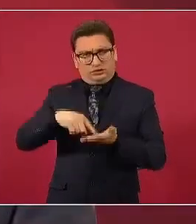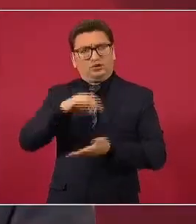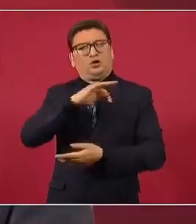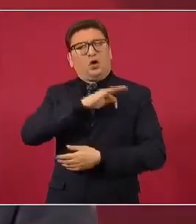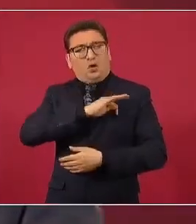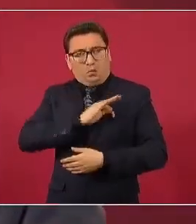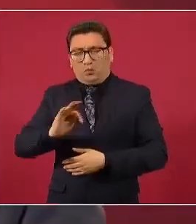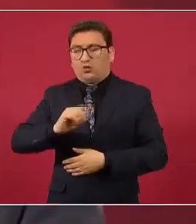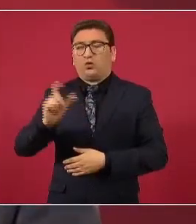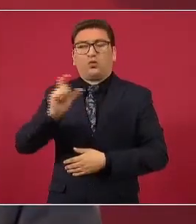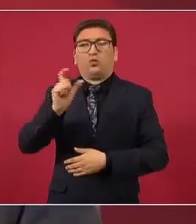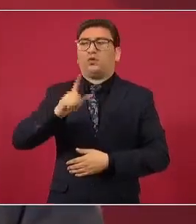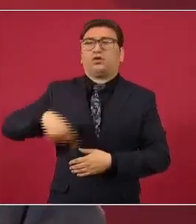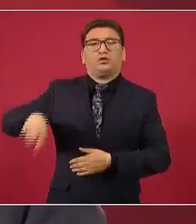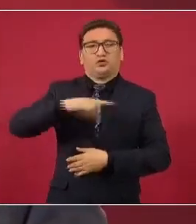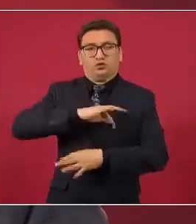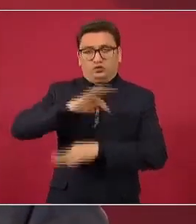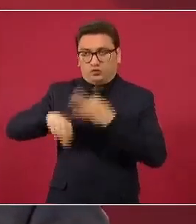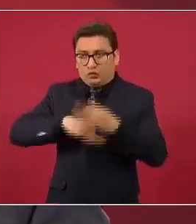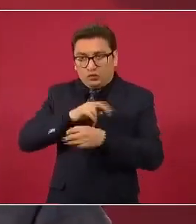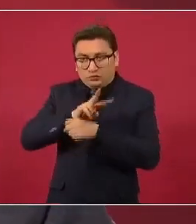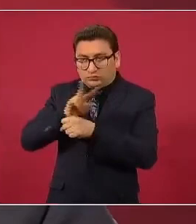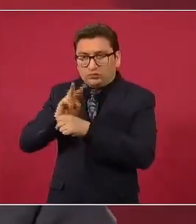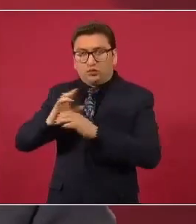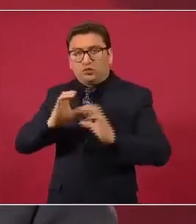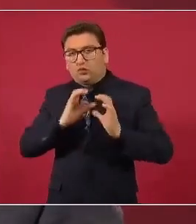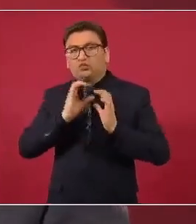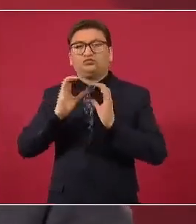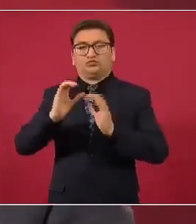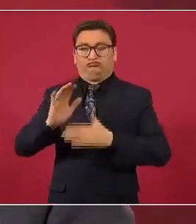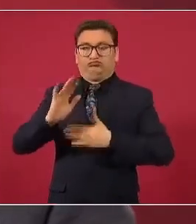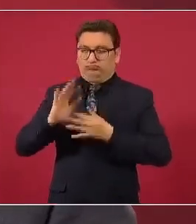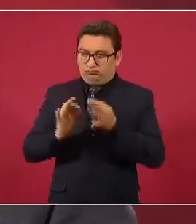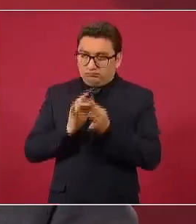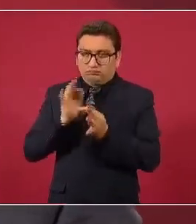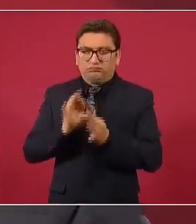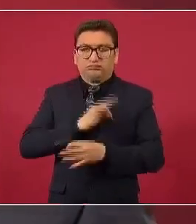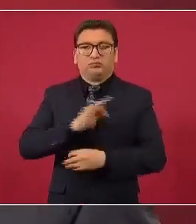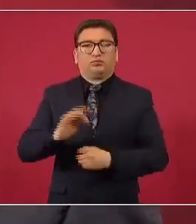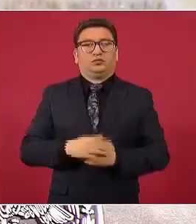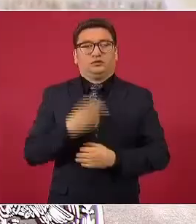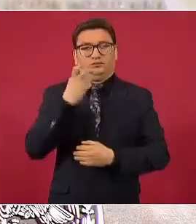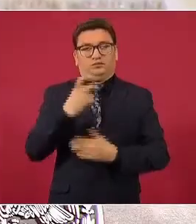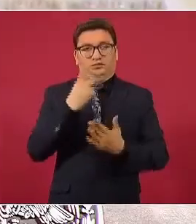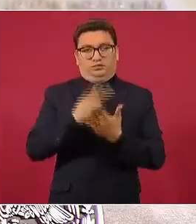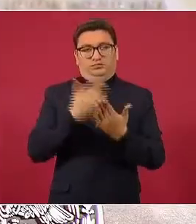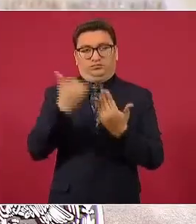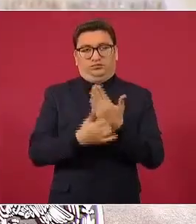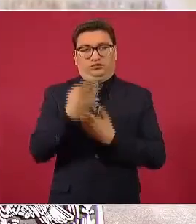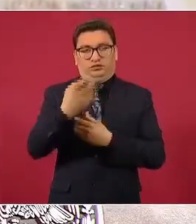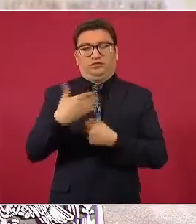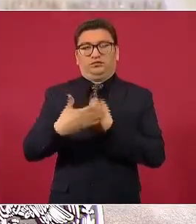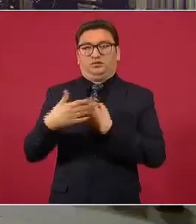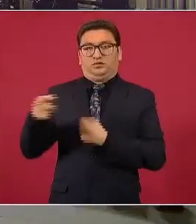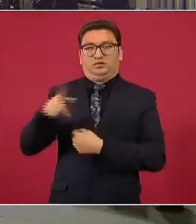hay un compromiso y también una supervisión muy, muy puntual. Entonces, es el proyecto allá en Tula.